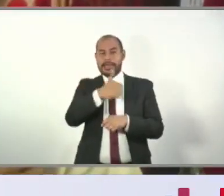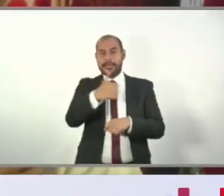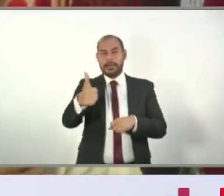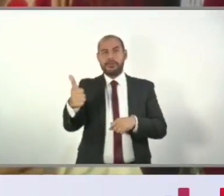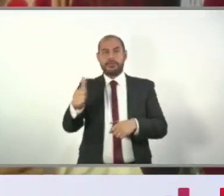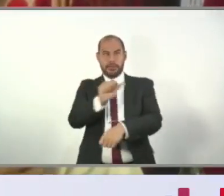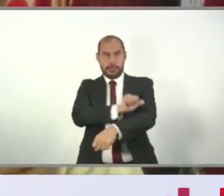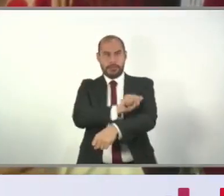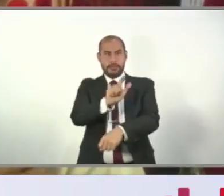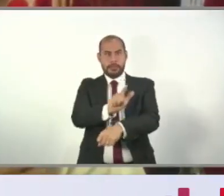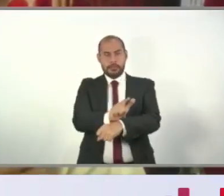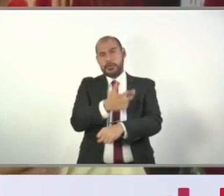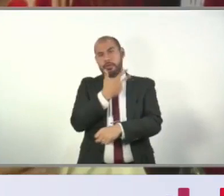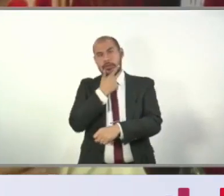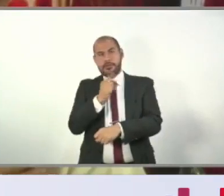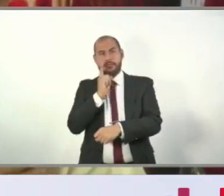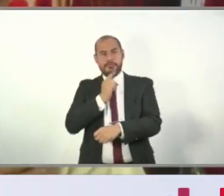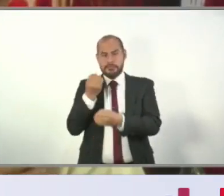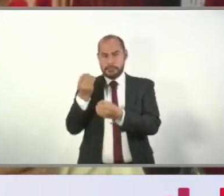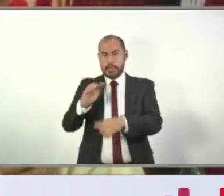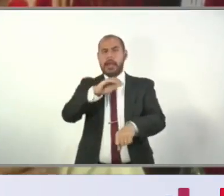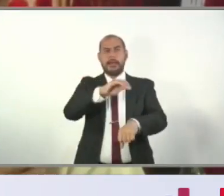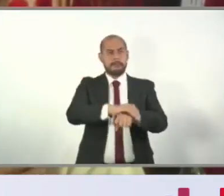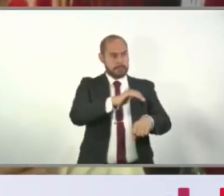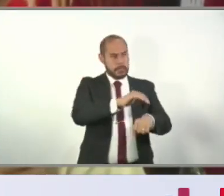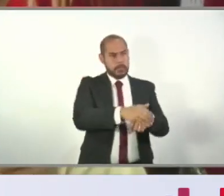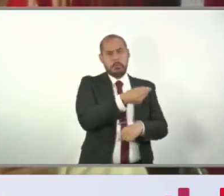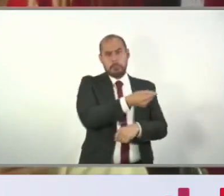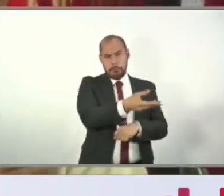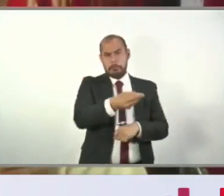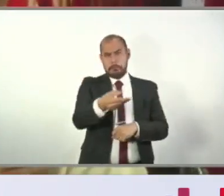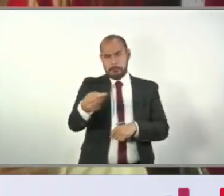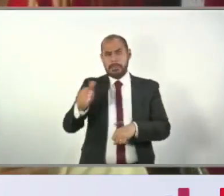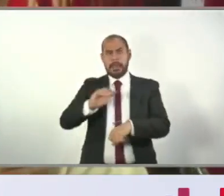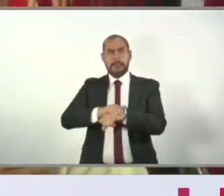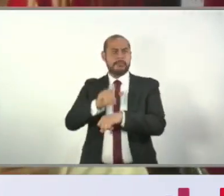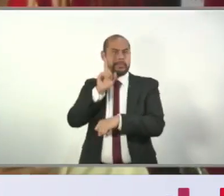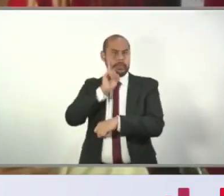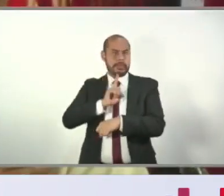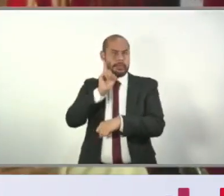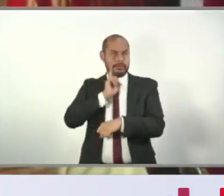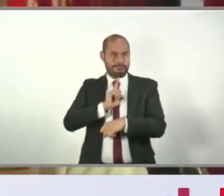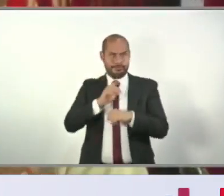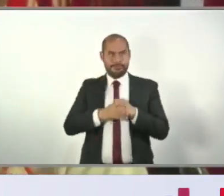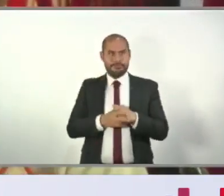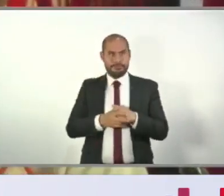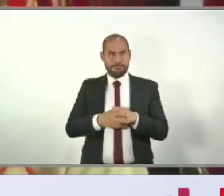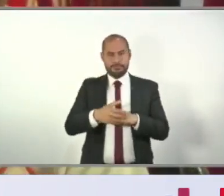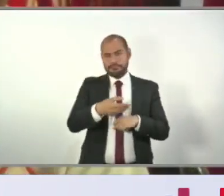las discípulas, de los amigos, de las amigas, diciendo: